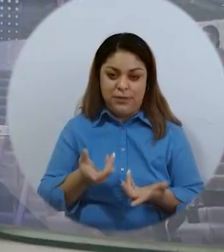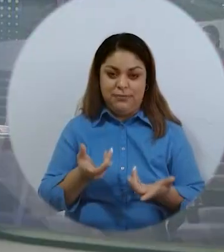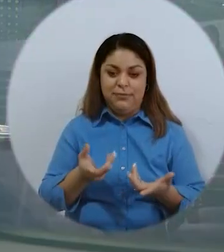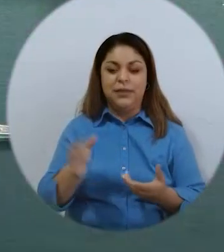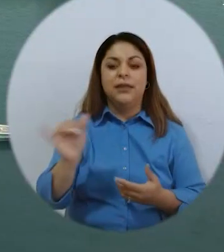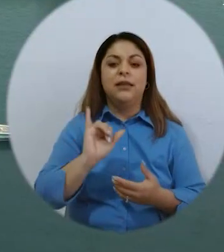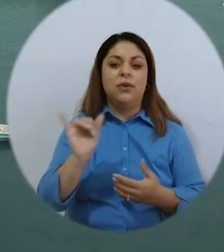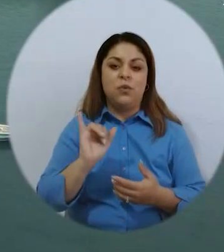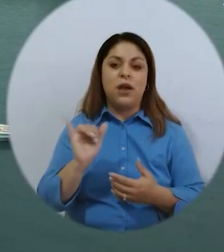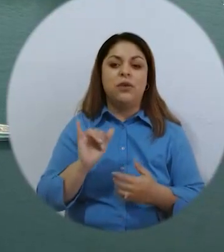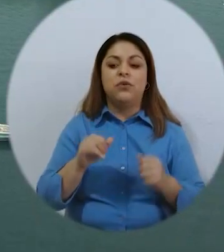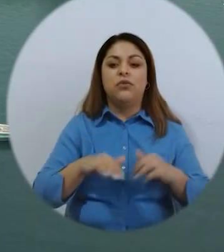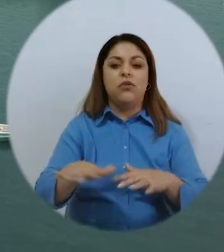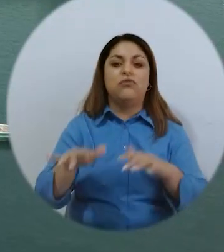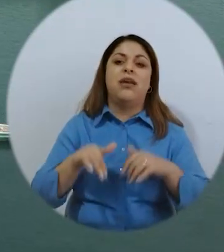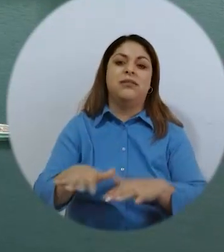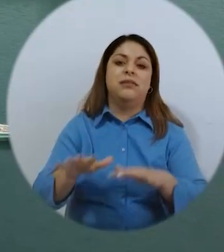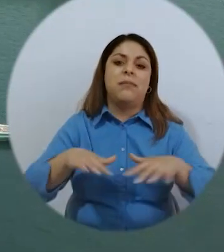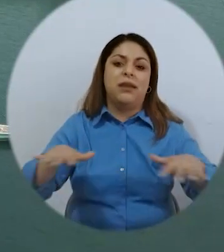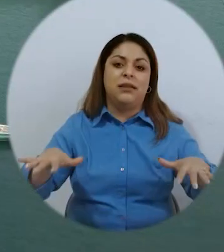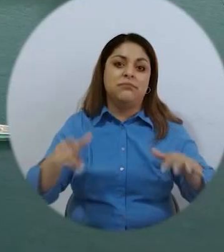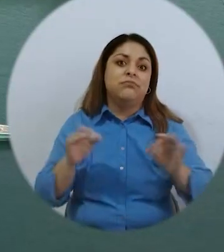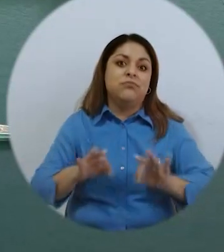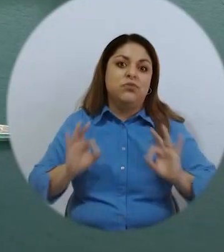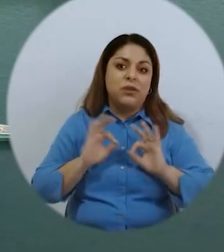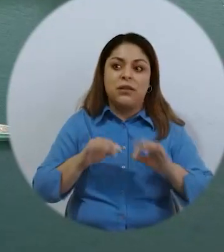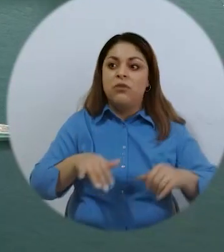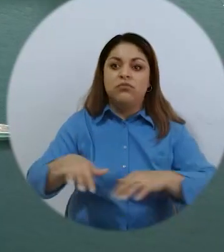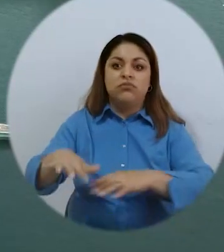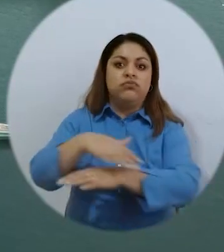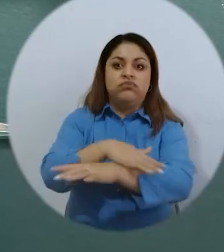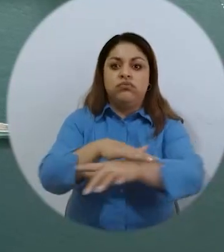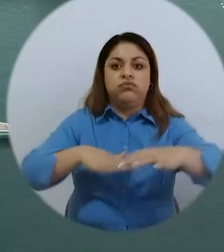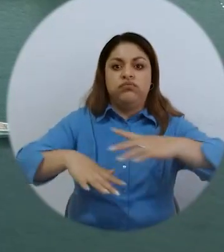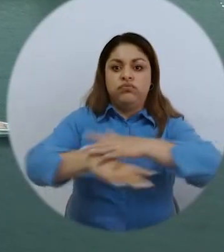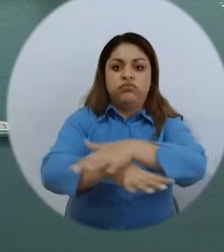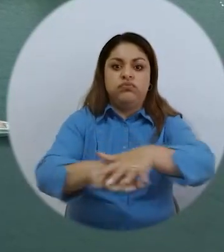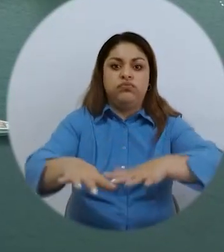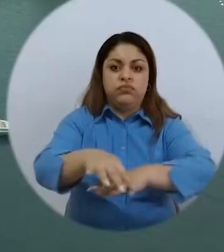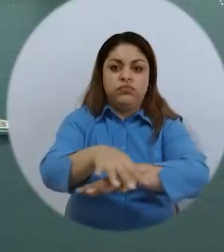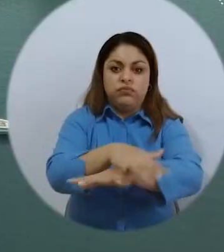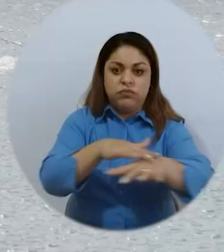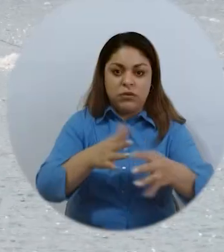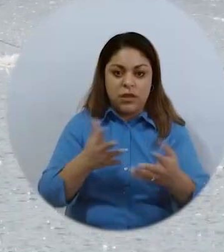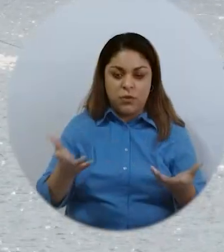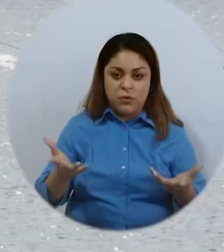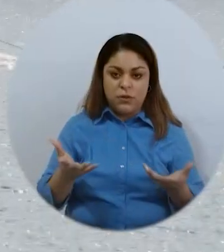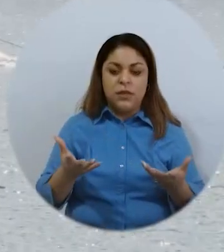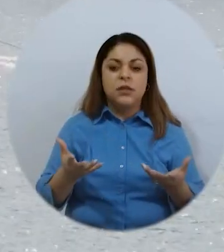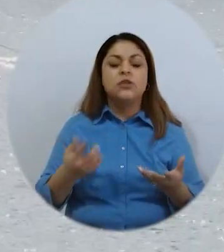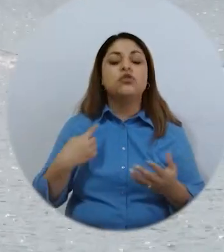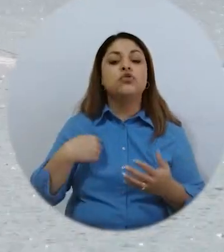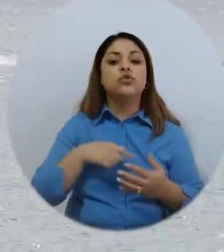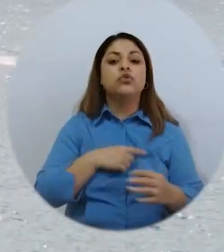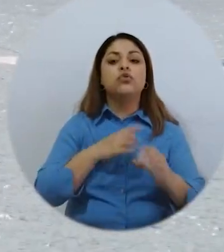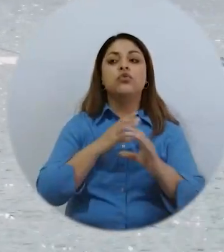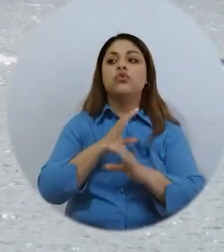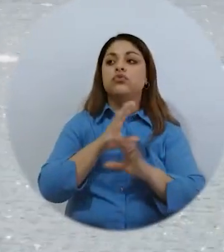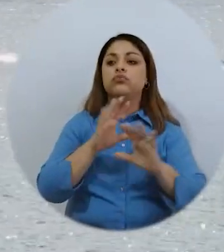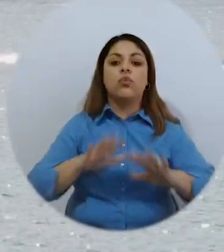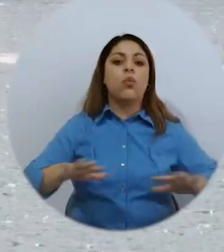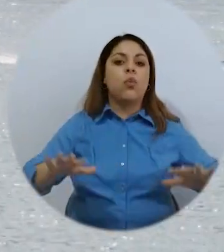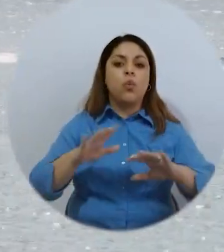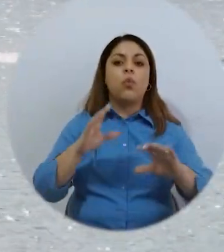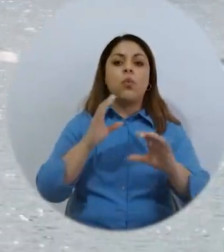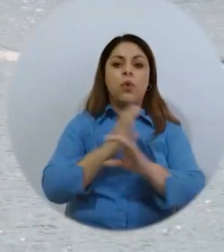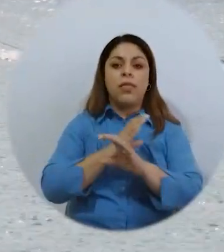pasa tampoco, por ejemplo, con las corrientes marinas, que son fundamentales. No, esto es Costa Rica y es lo único que nosotros cuidamos. Lo